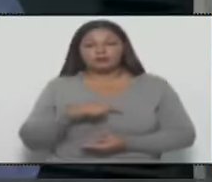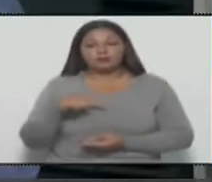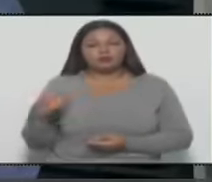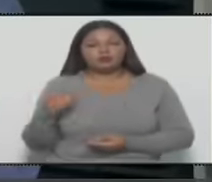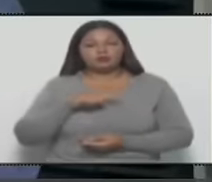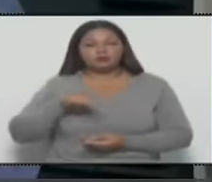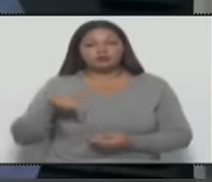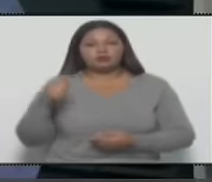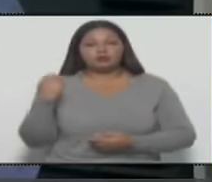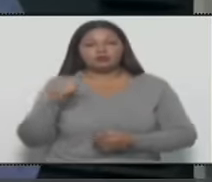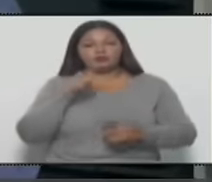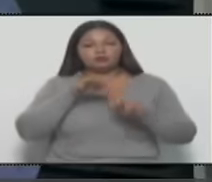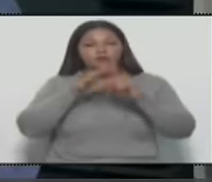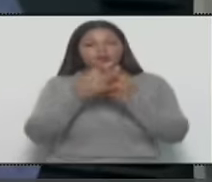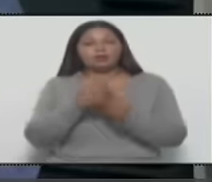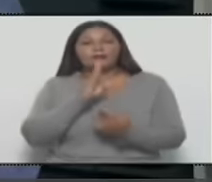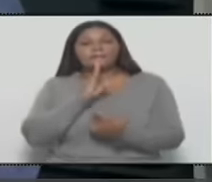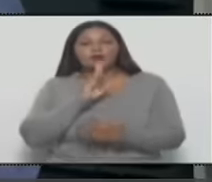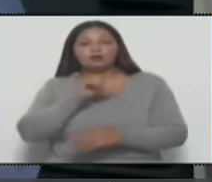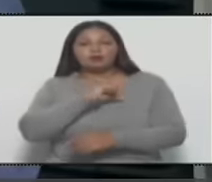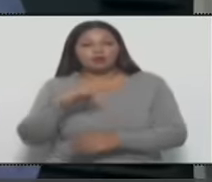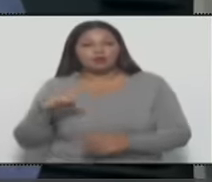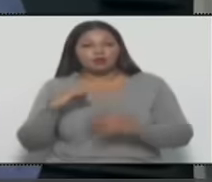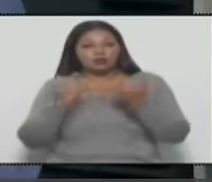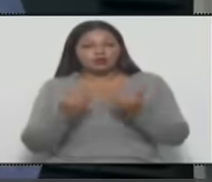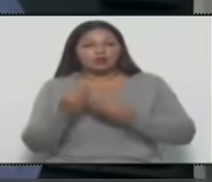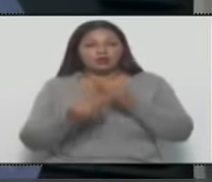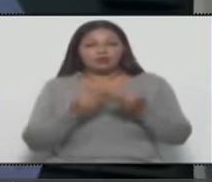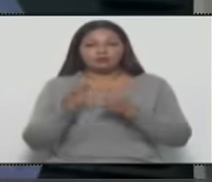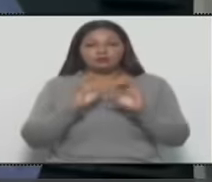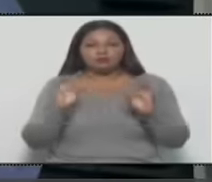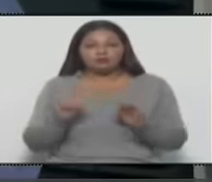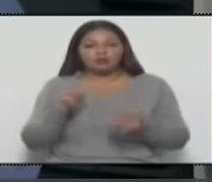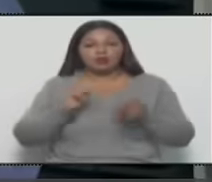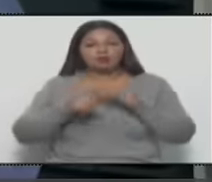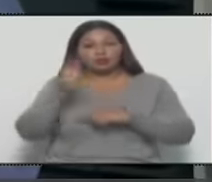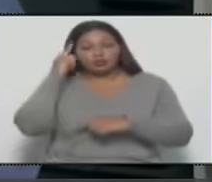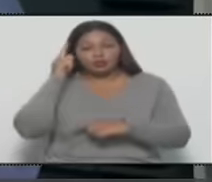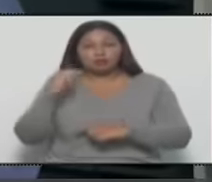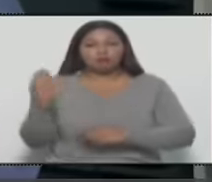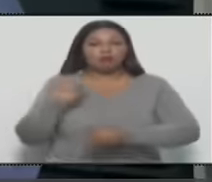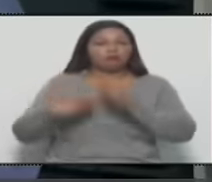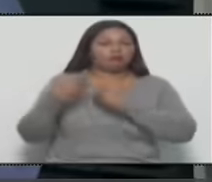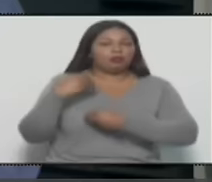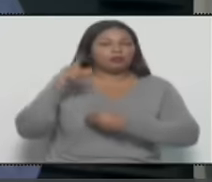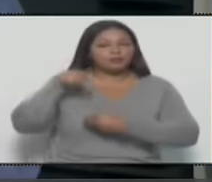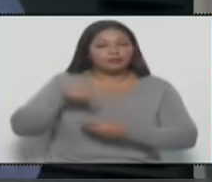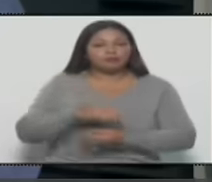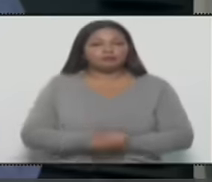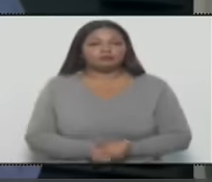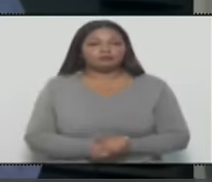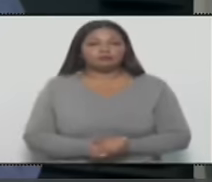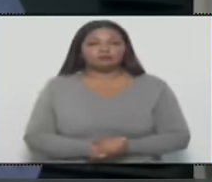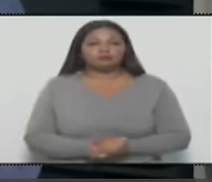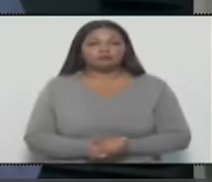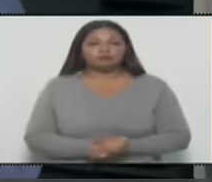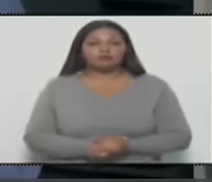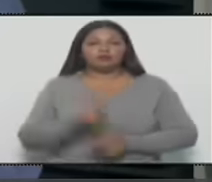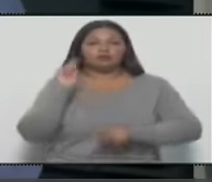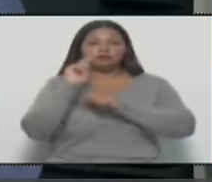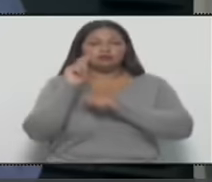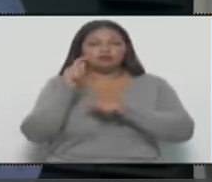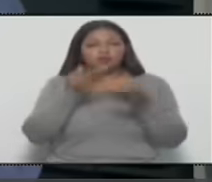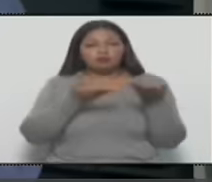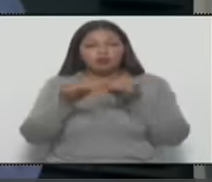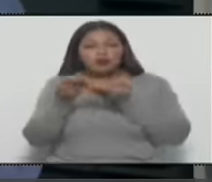que la banca privada está siendo atacada todos los días también. A través de sus protocolos de seguridad, ellos